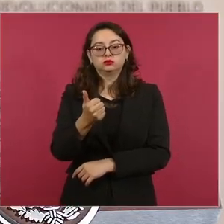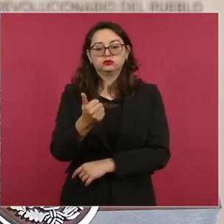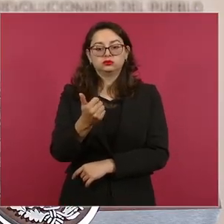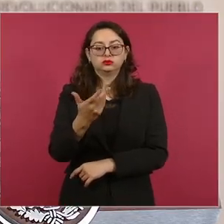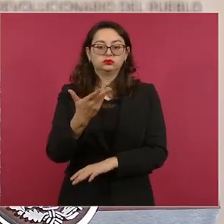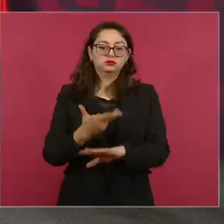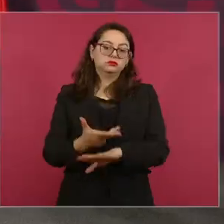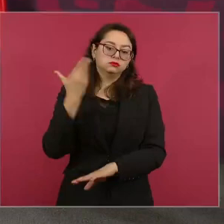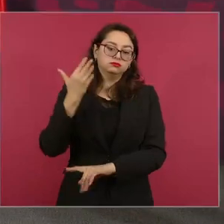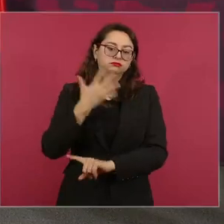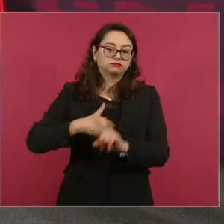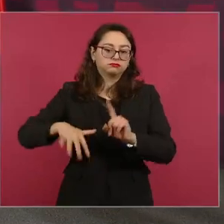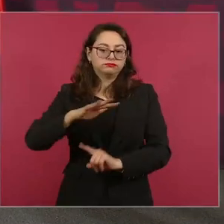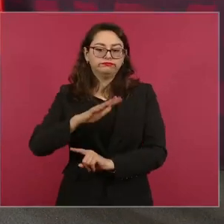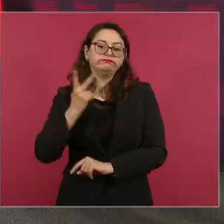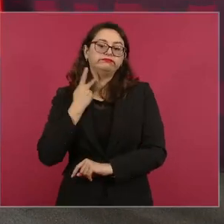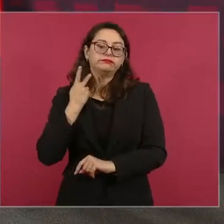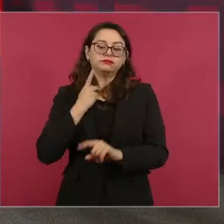era otra la política